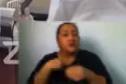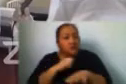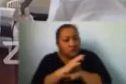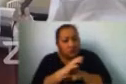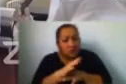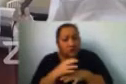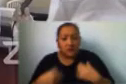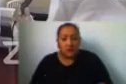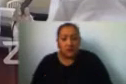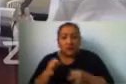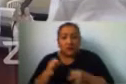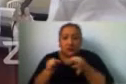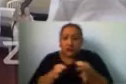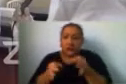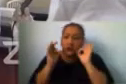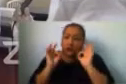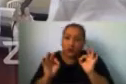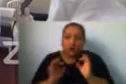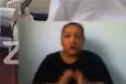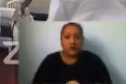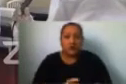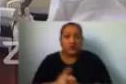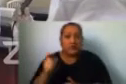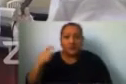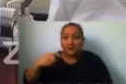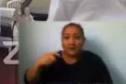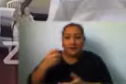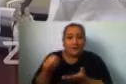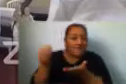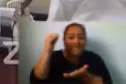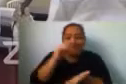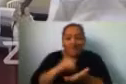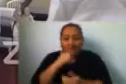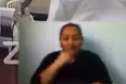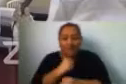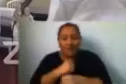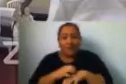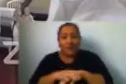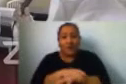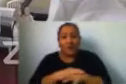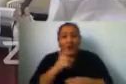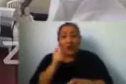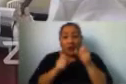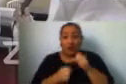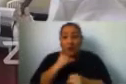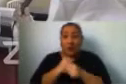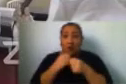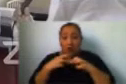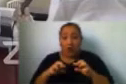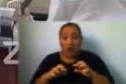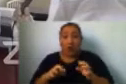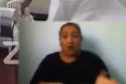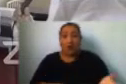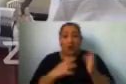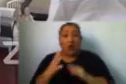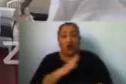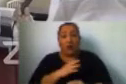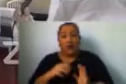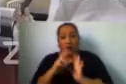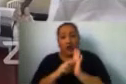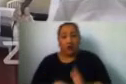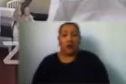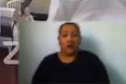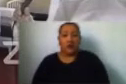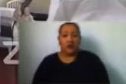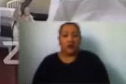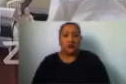hemos justamente advertido que se requiere tener una mayor y eficiente gestión de los recursos públicos por parte del gobierno regional, pero